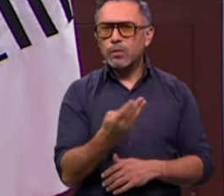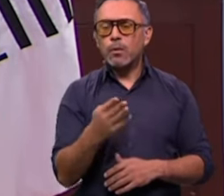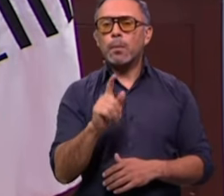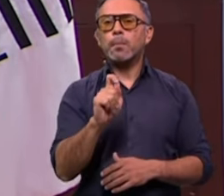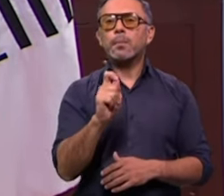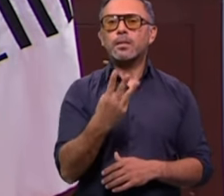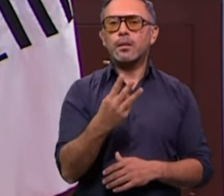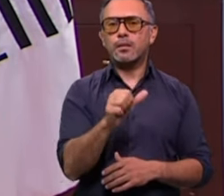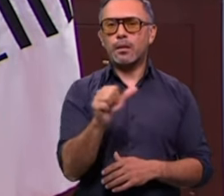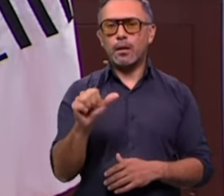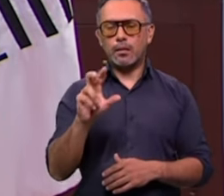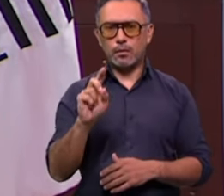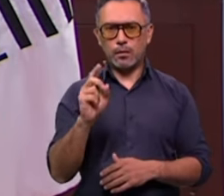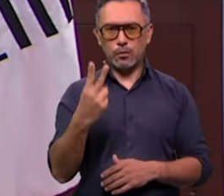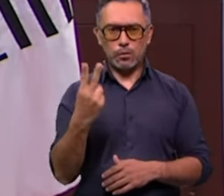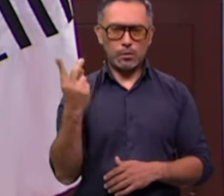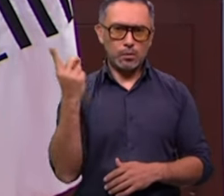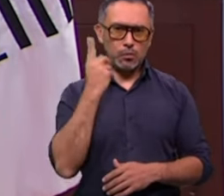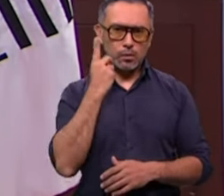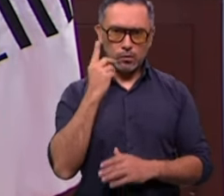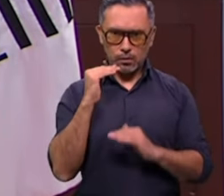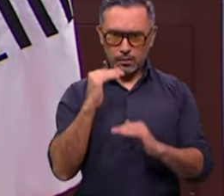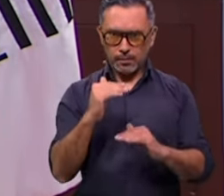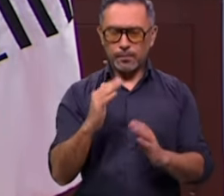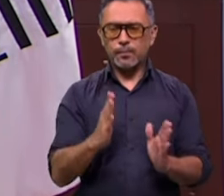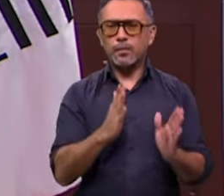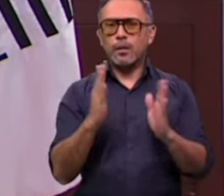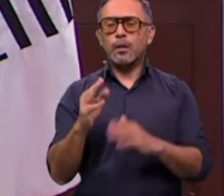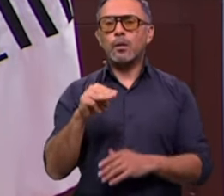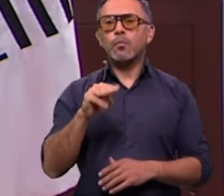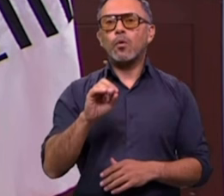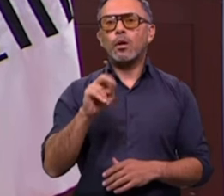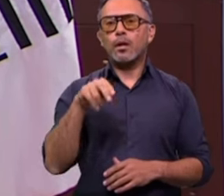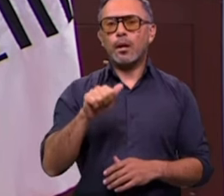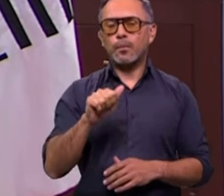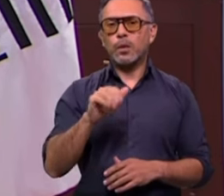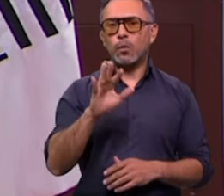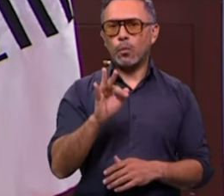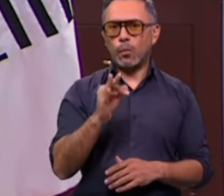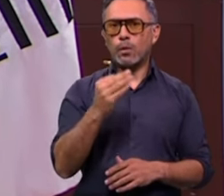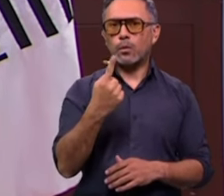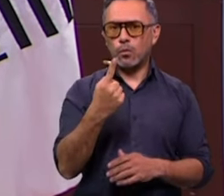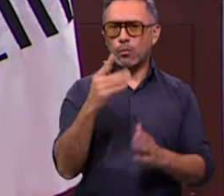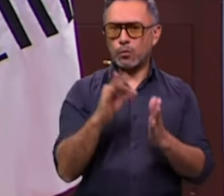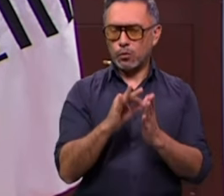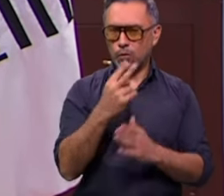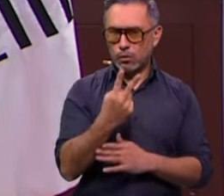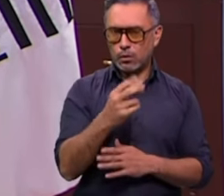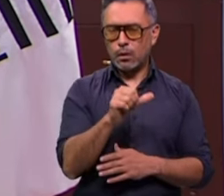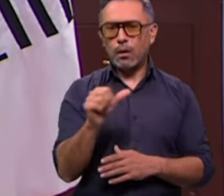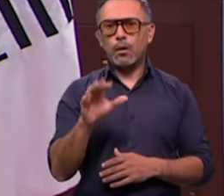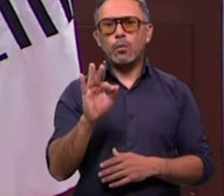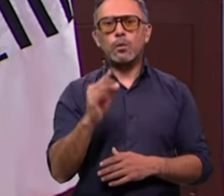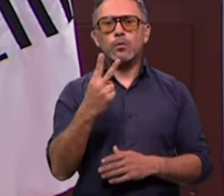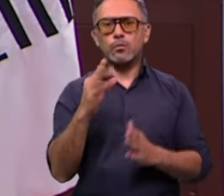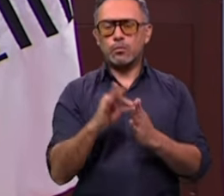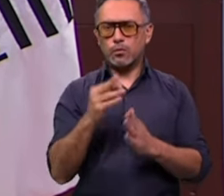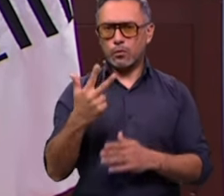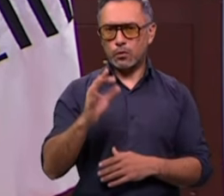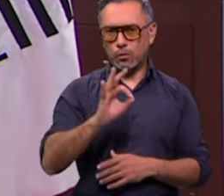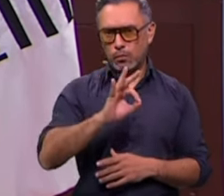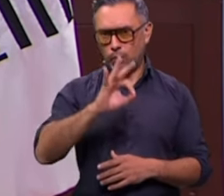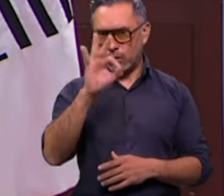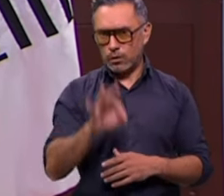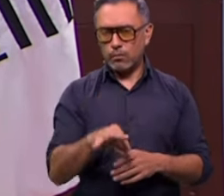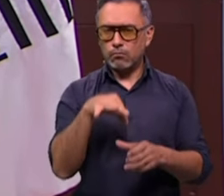23 y 32 diputaciones. Morena, entre 41.2 y 42.8% de